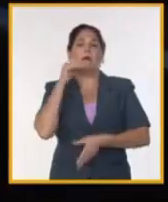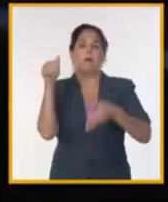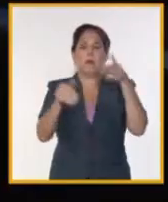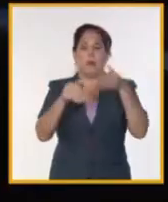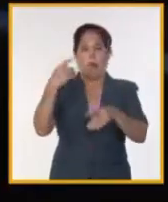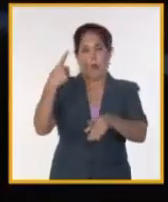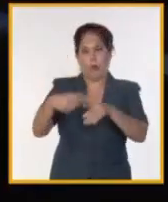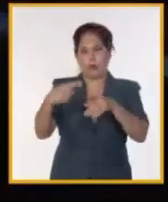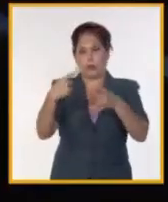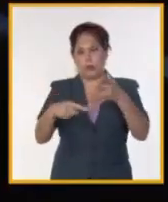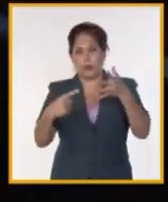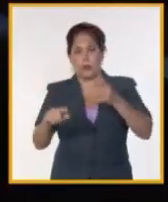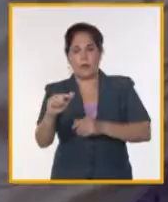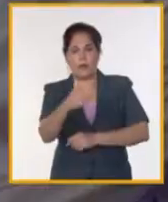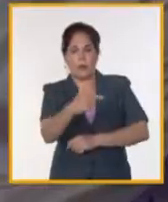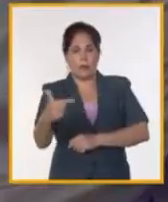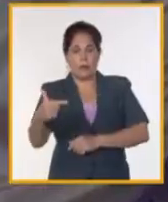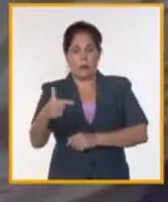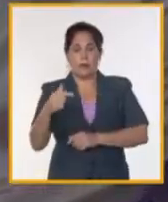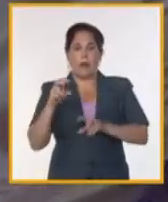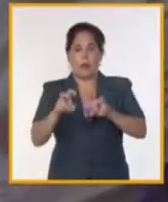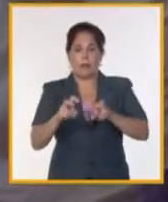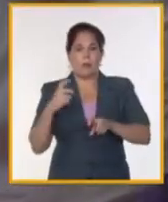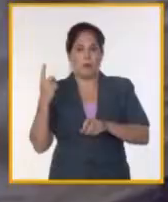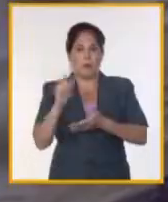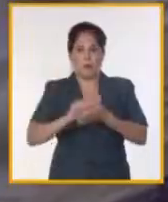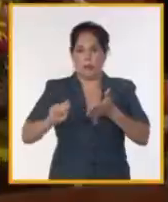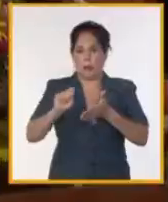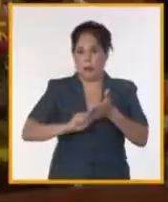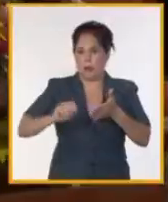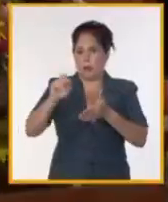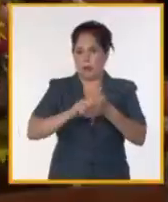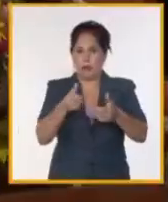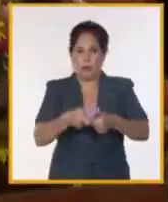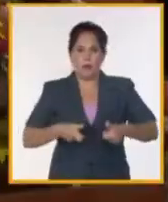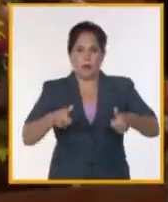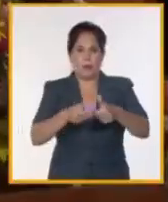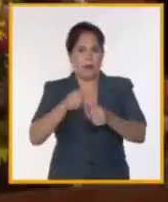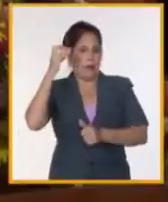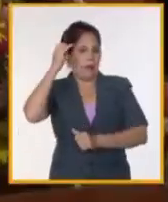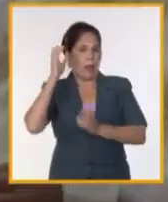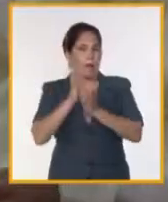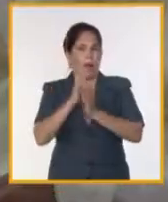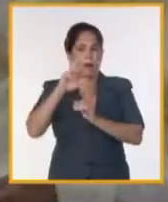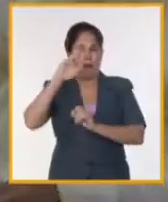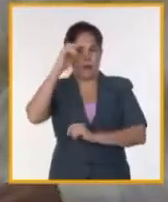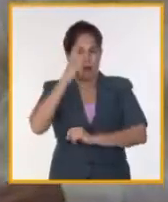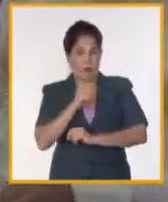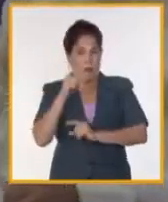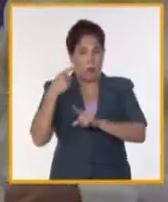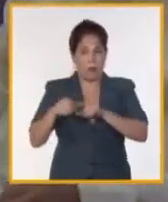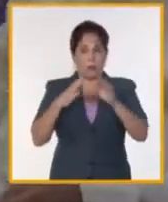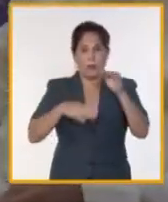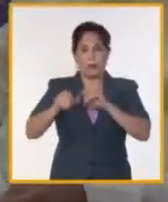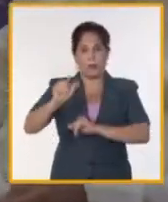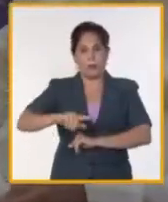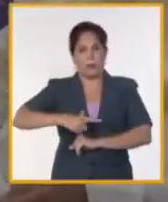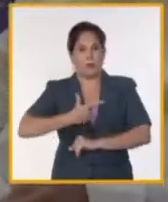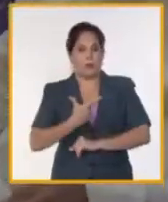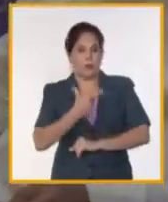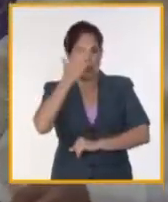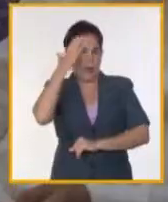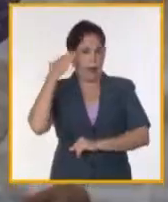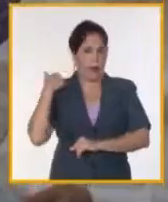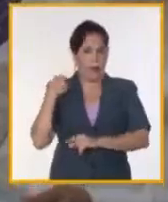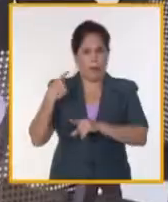además de la vicepresidenta de la Asamblea Nacional del Poder Popular y del Consejo de Estado, Ana María Mari Machado, el ministro de Cultura, Alpidio Alonso